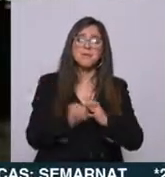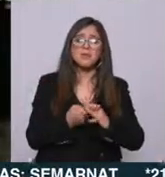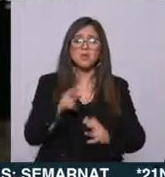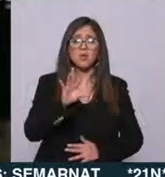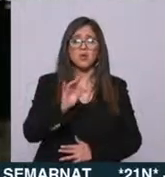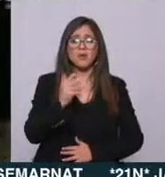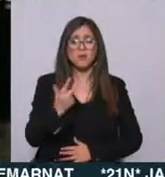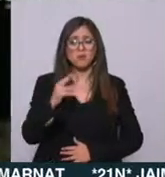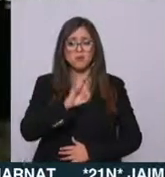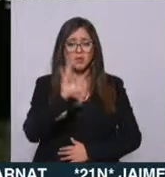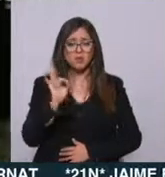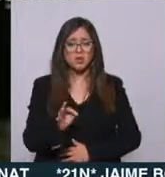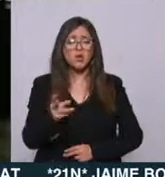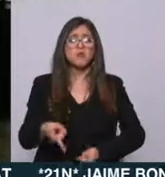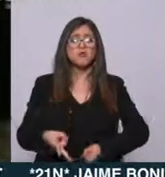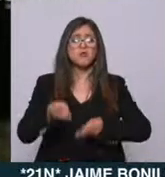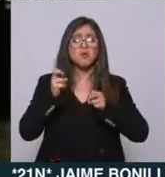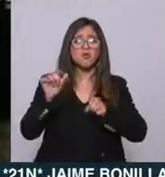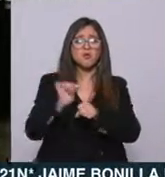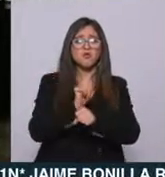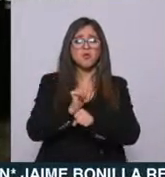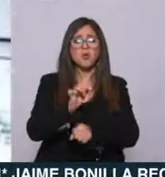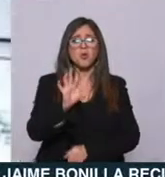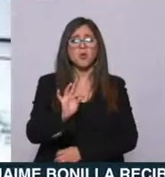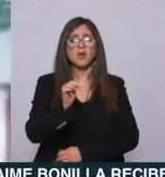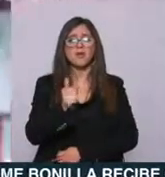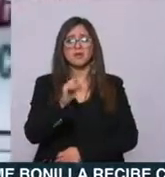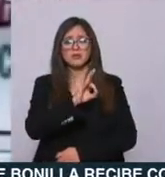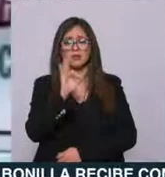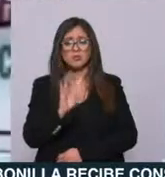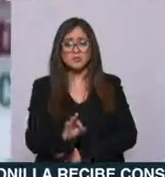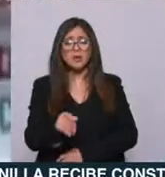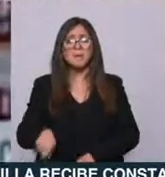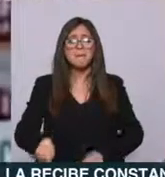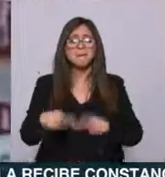48%, robo de vehículos 46% y